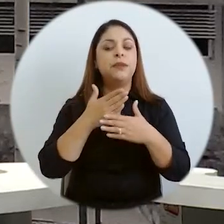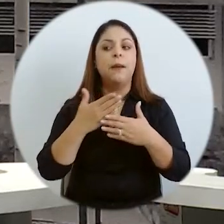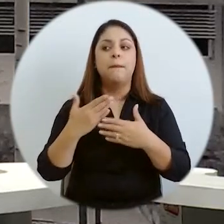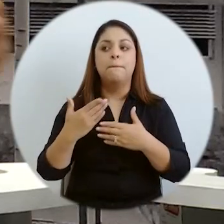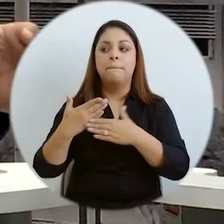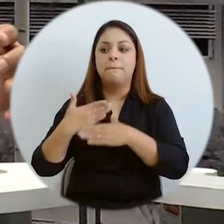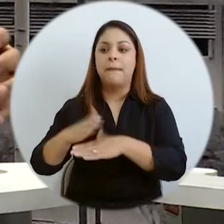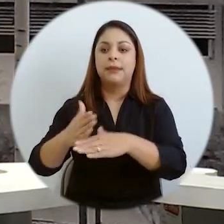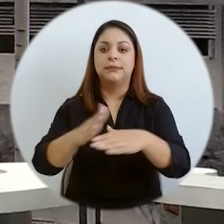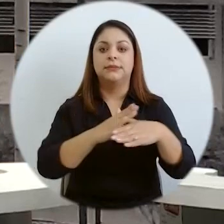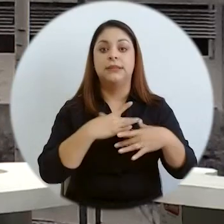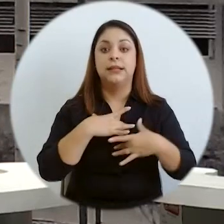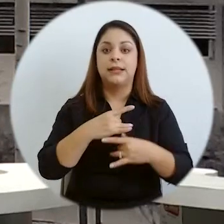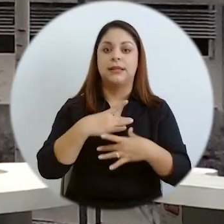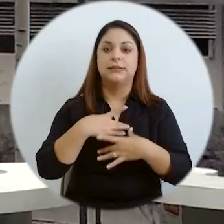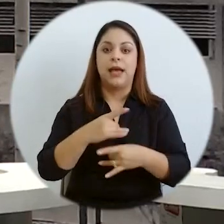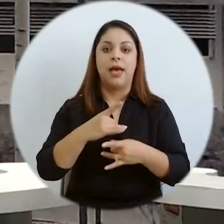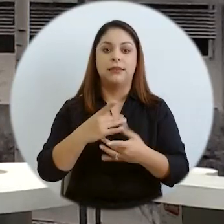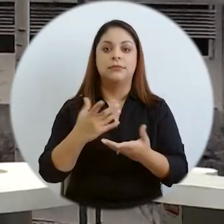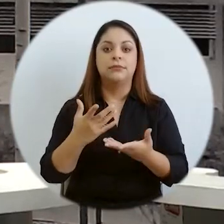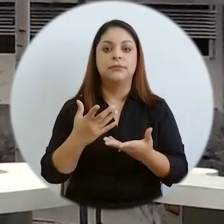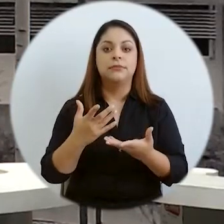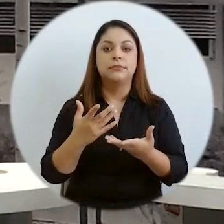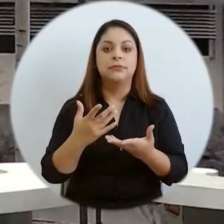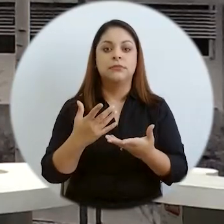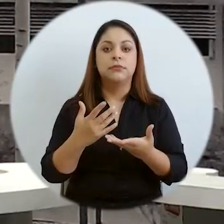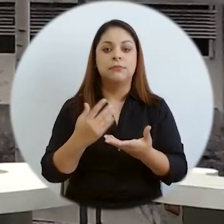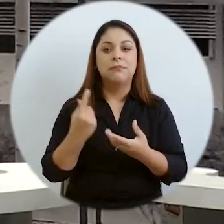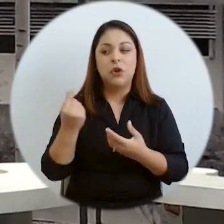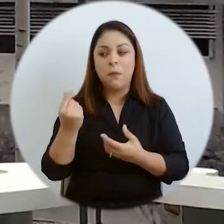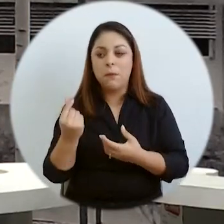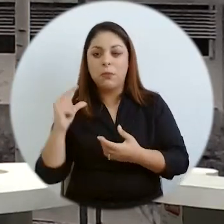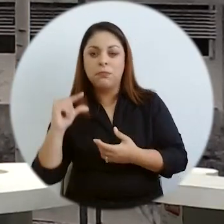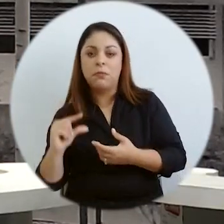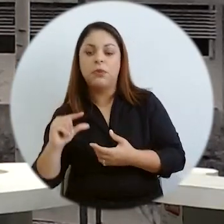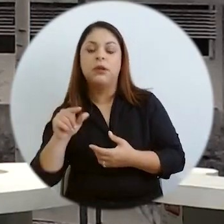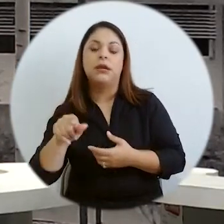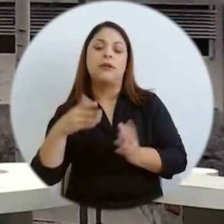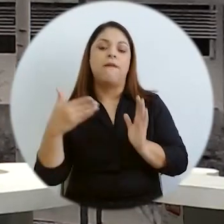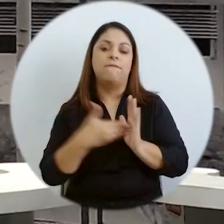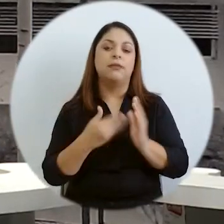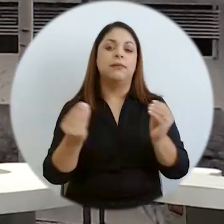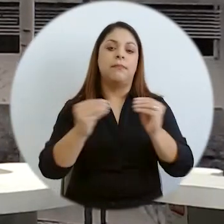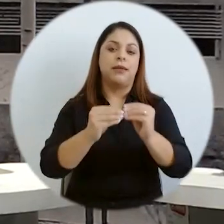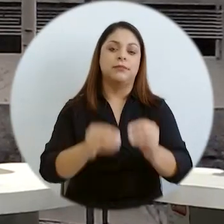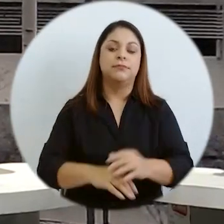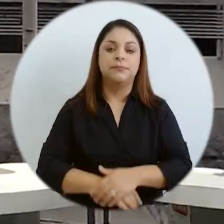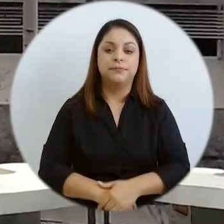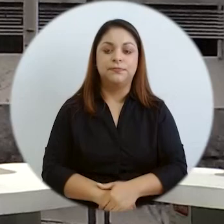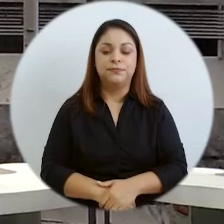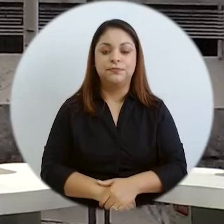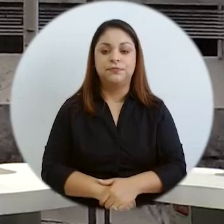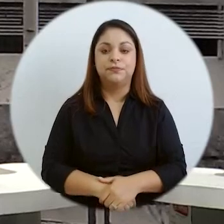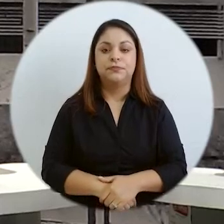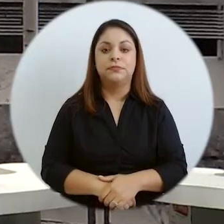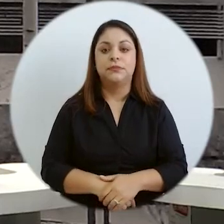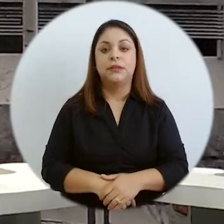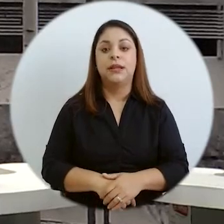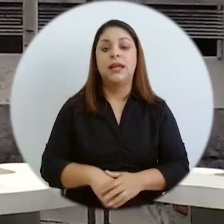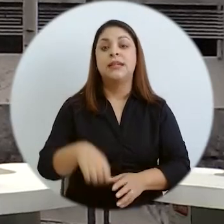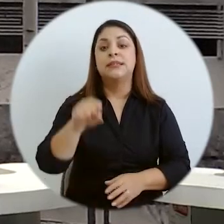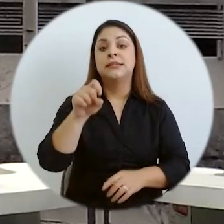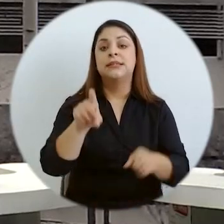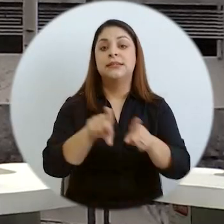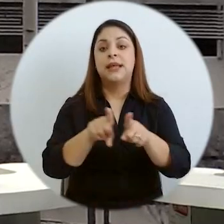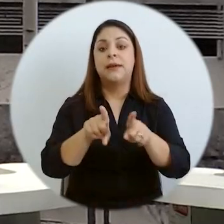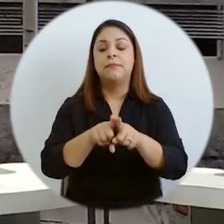digamos, las partes interesadas con menos recursos son las que van a llevar la peor parte. Eso es un claro ejemplo. Sí, tal vez para